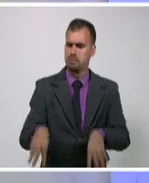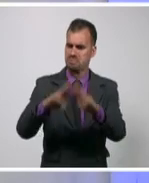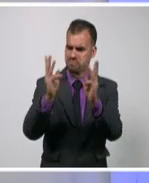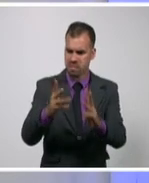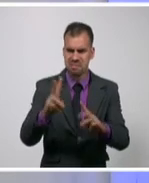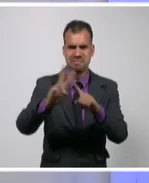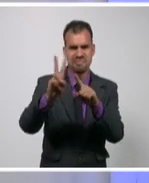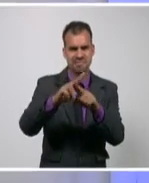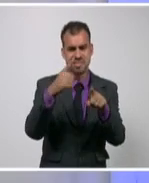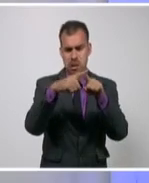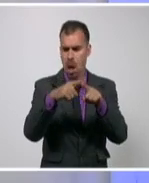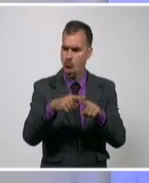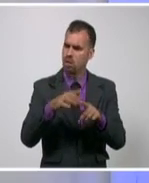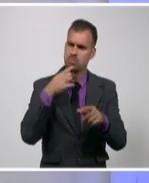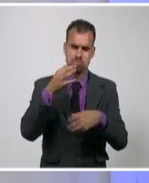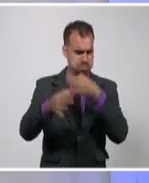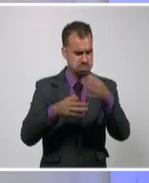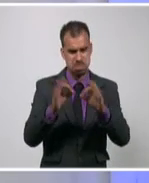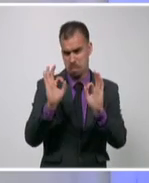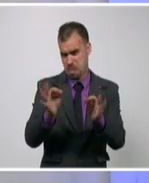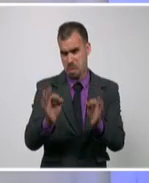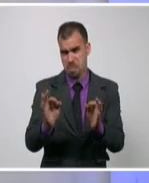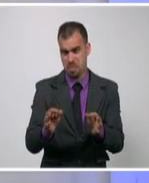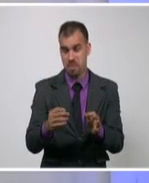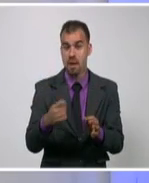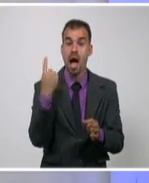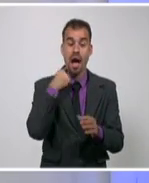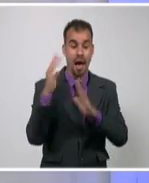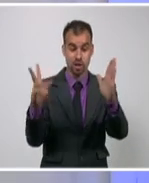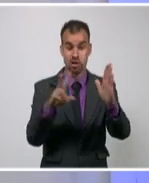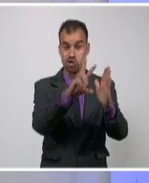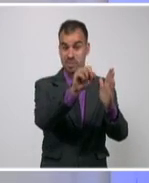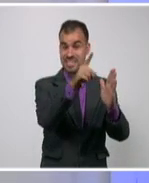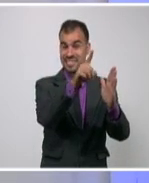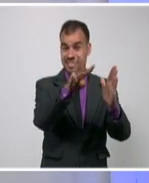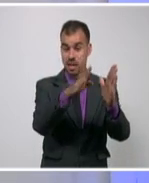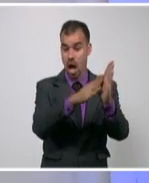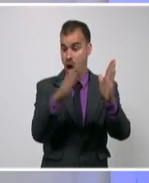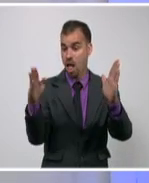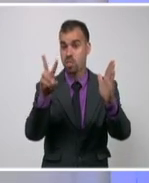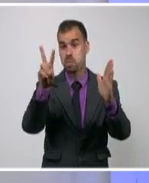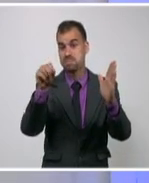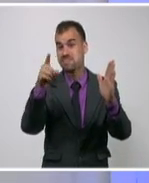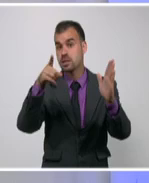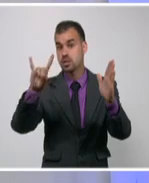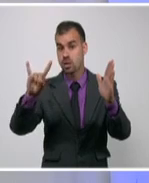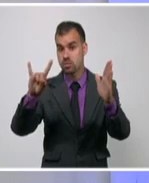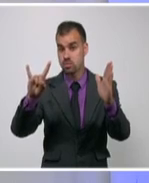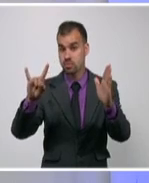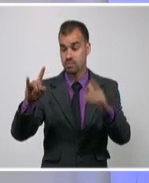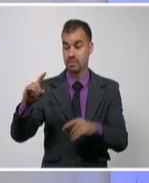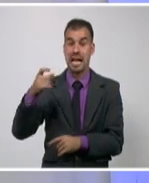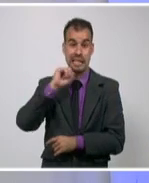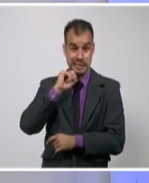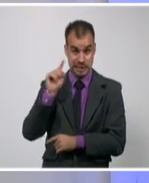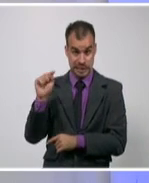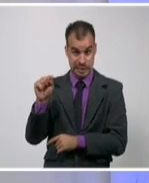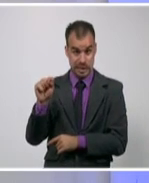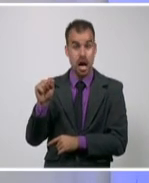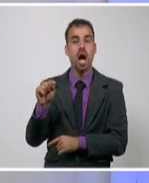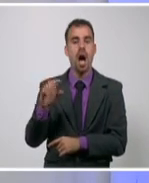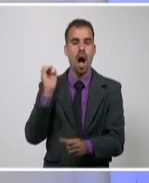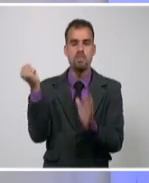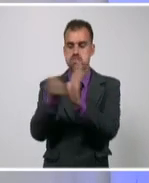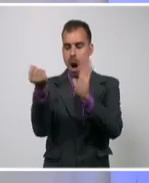que entre 2013 y 2019 el Congreso estadounidense aprobó leyes del presupuesto de defensa con cláusulas